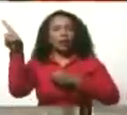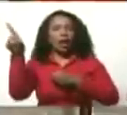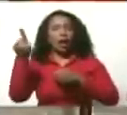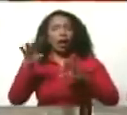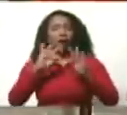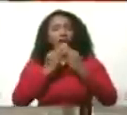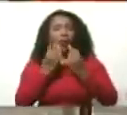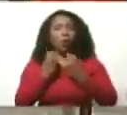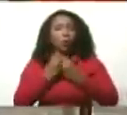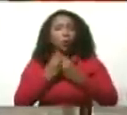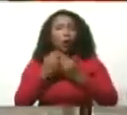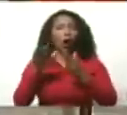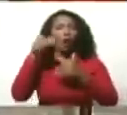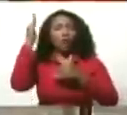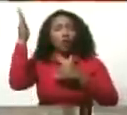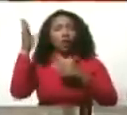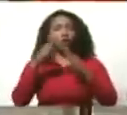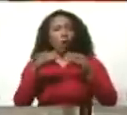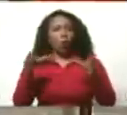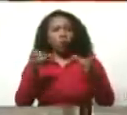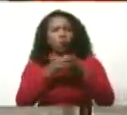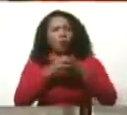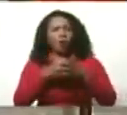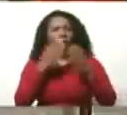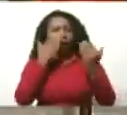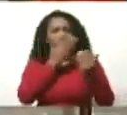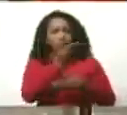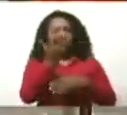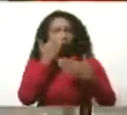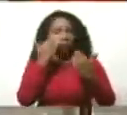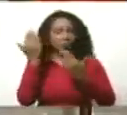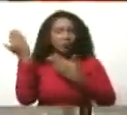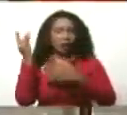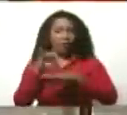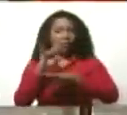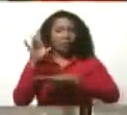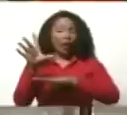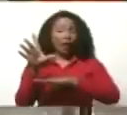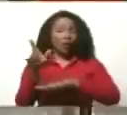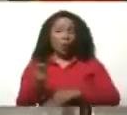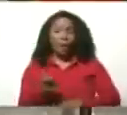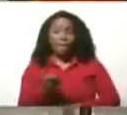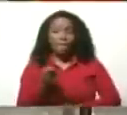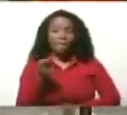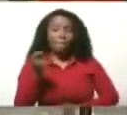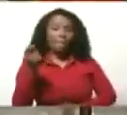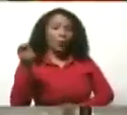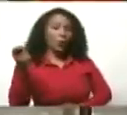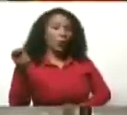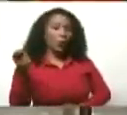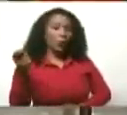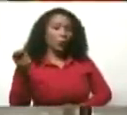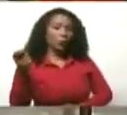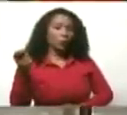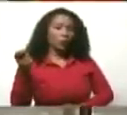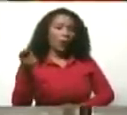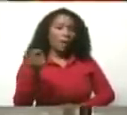familiar, con toda su mafia, y vean ustedes, dejando en la estocada, dejando